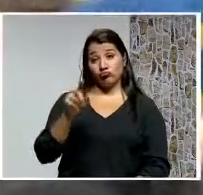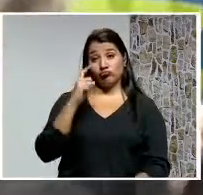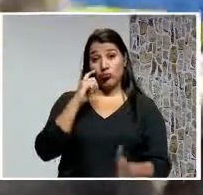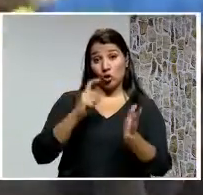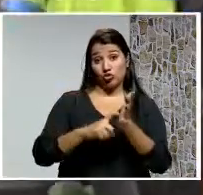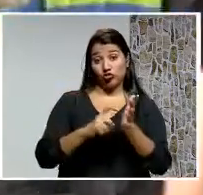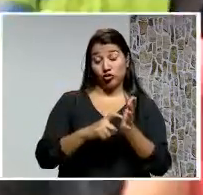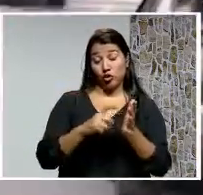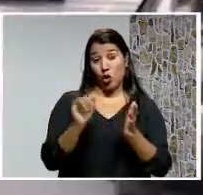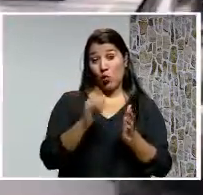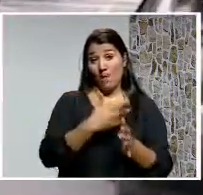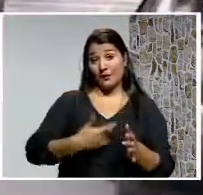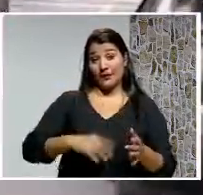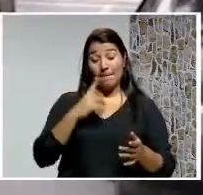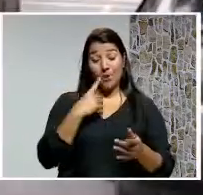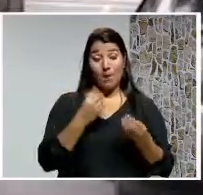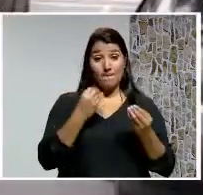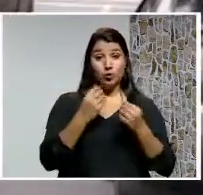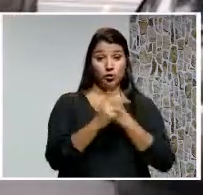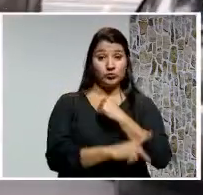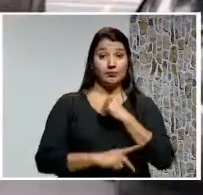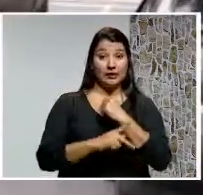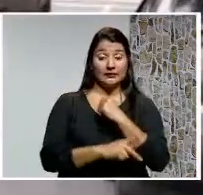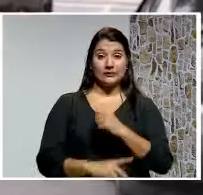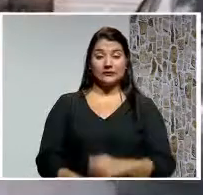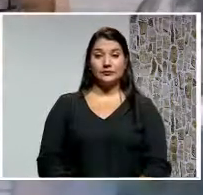de países en su ofensiva contra Maduro.